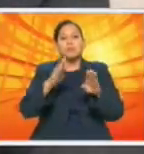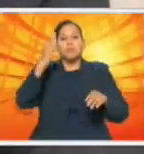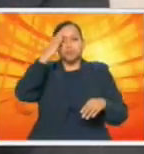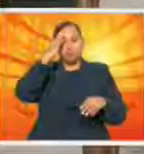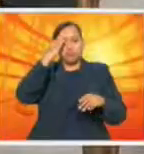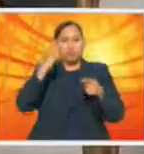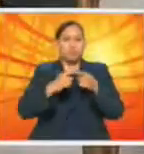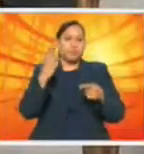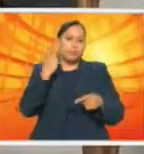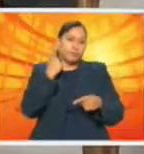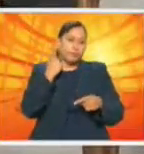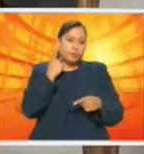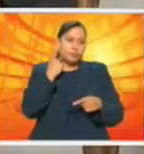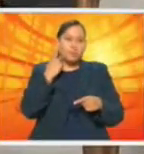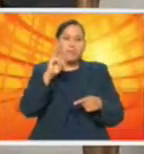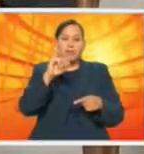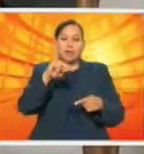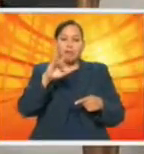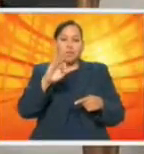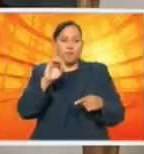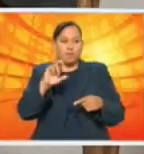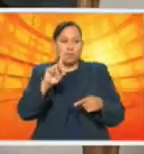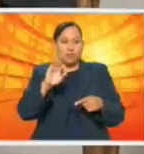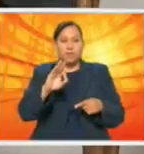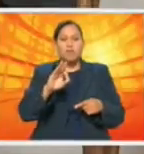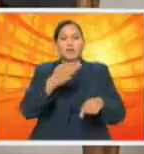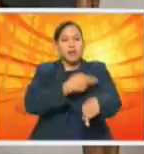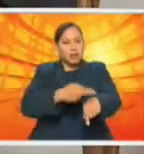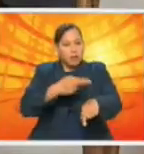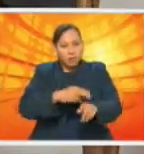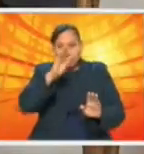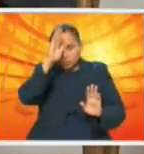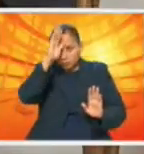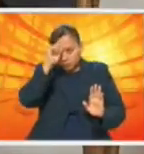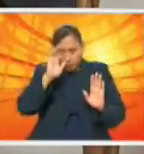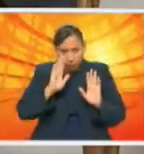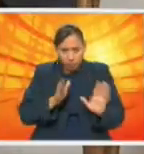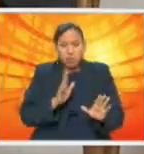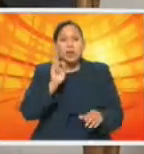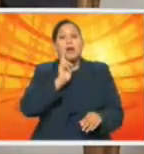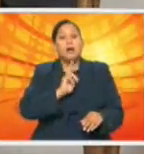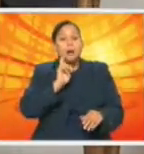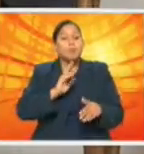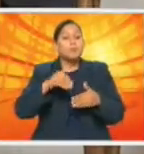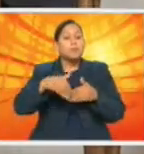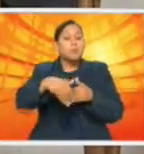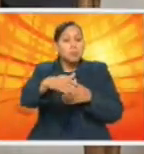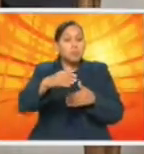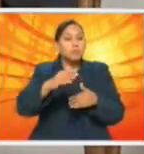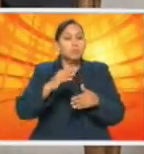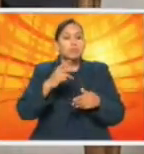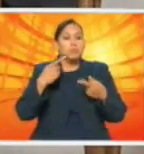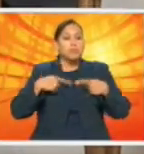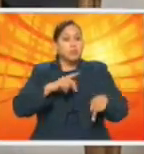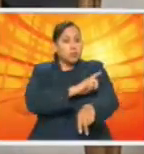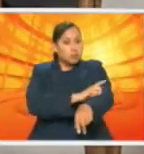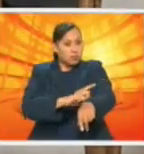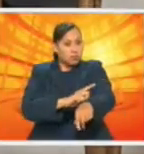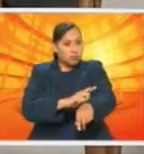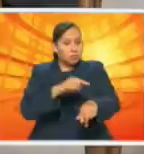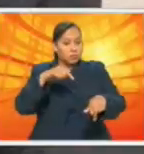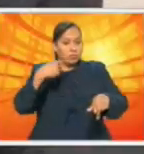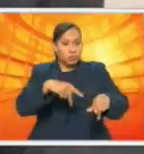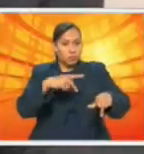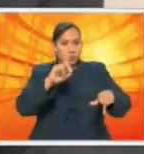dirigentes políticos. InfoDF tomó el primer paso ahora permitiendo este convenio. Hay que ver ahora si los delegados del